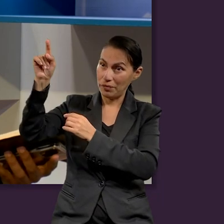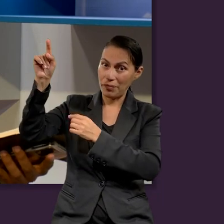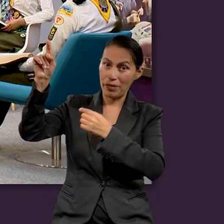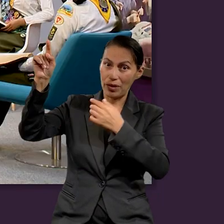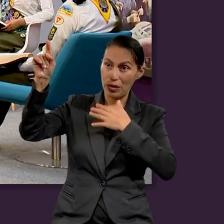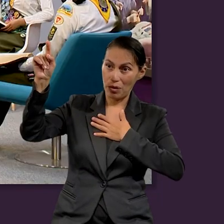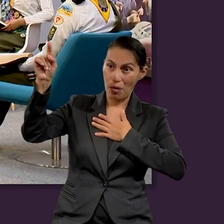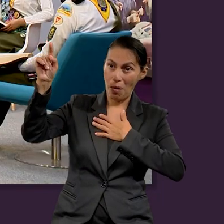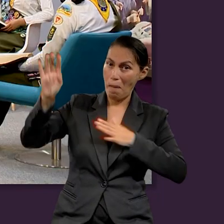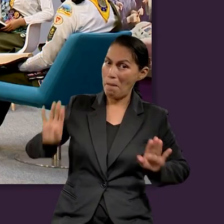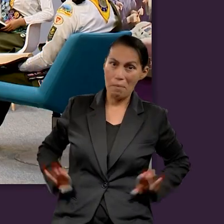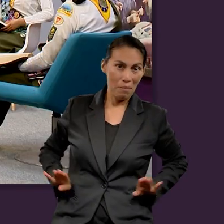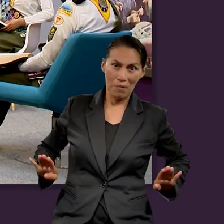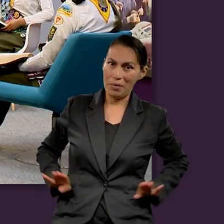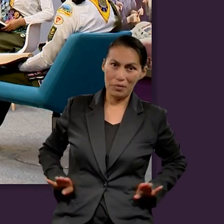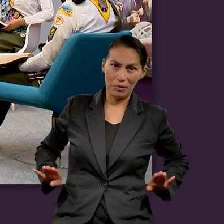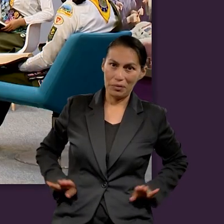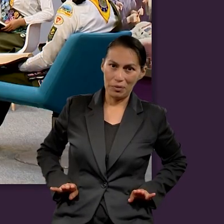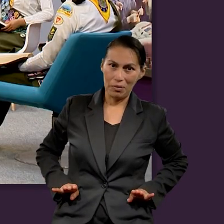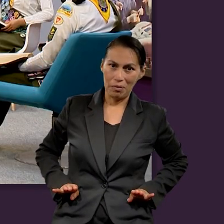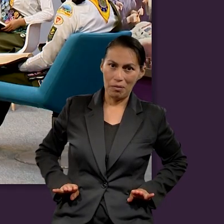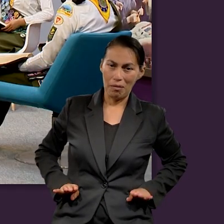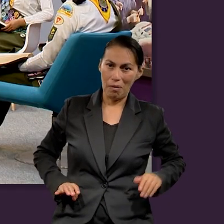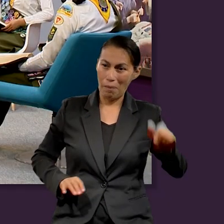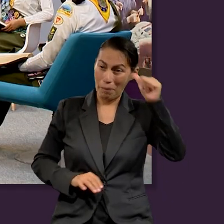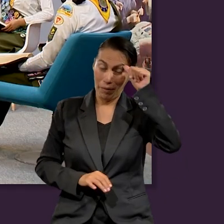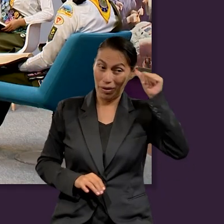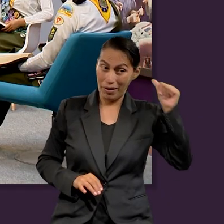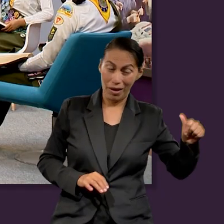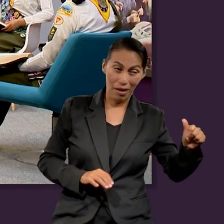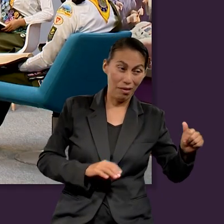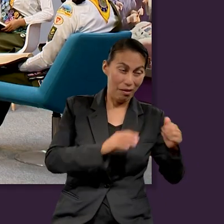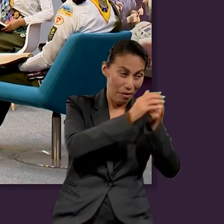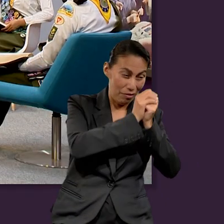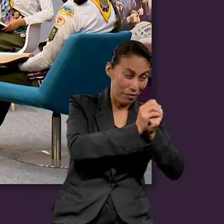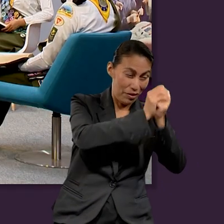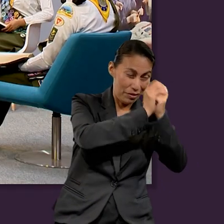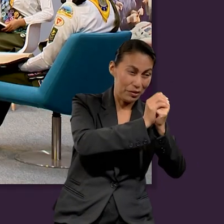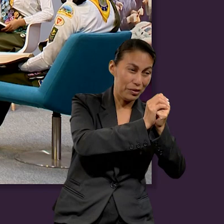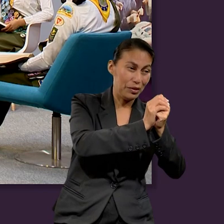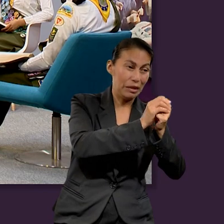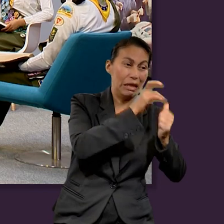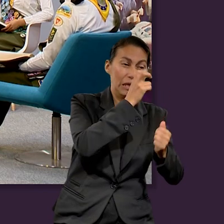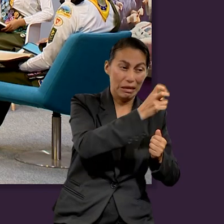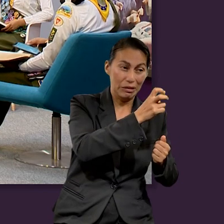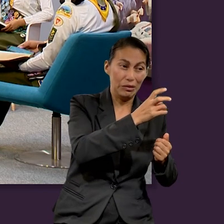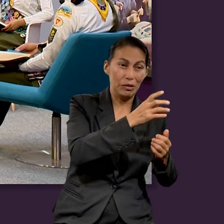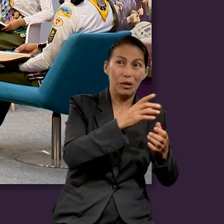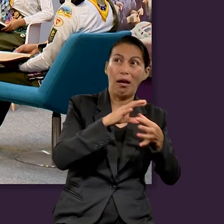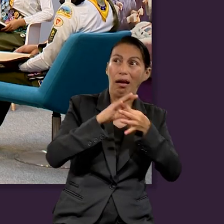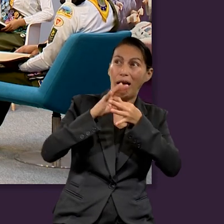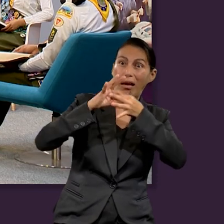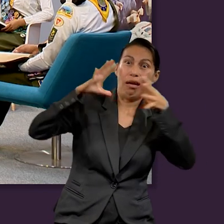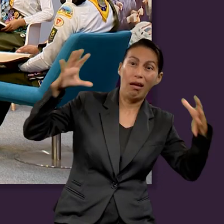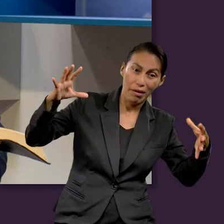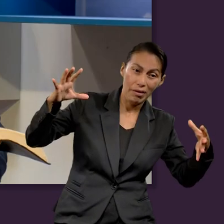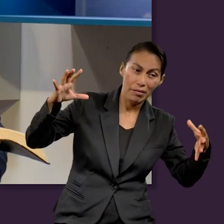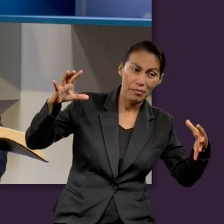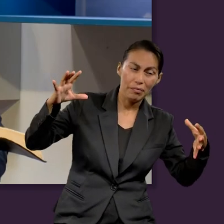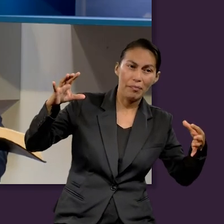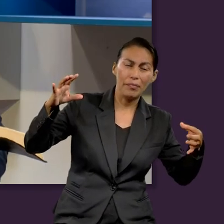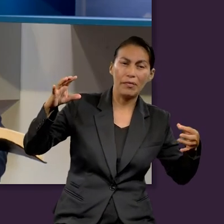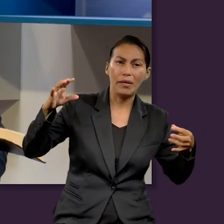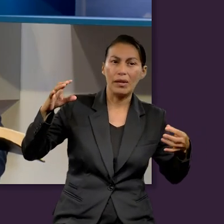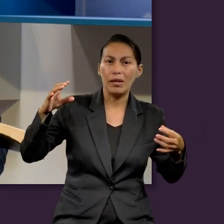es decir la paga del pecado de la adoración a la bestia de de de de de de de separarnos de